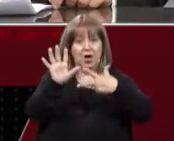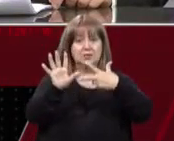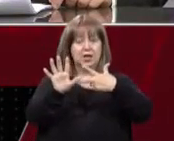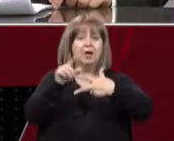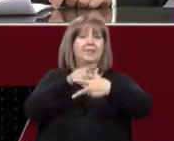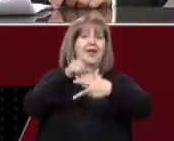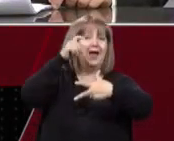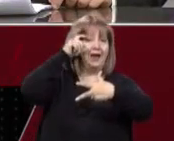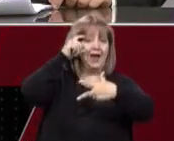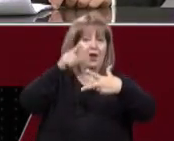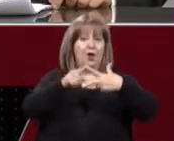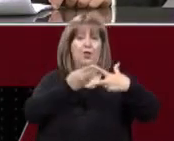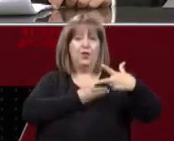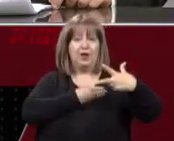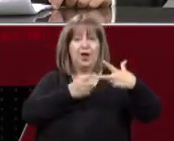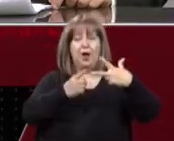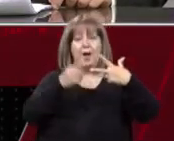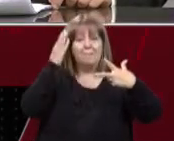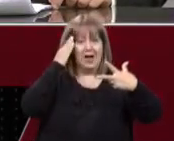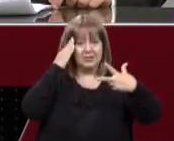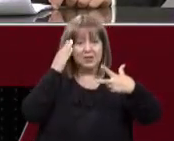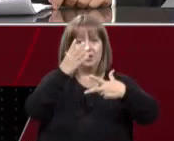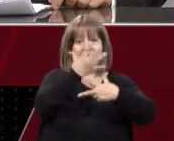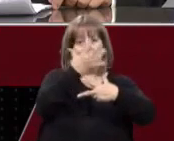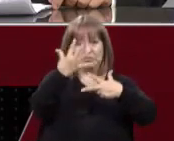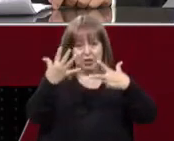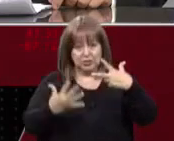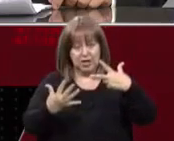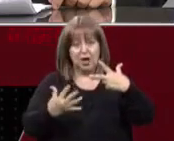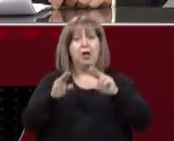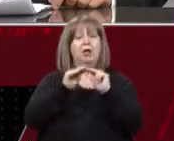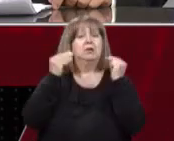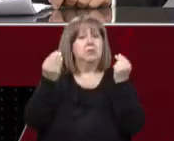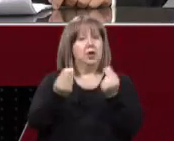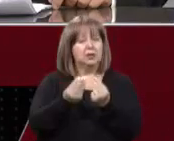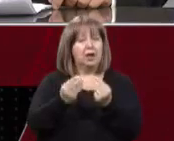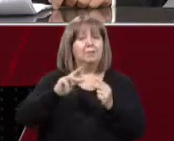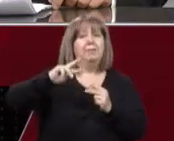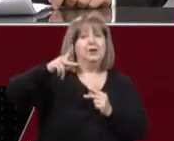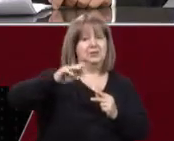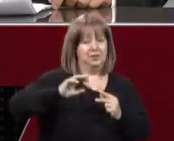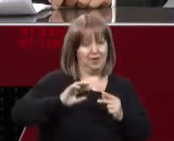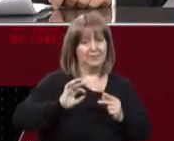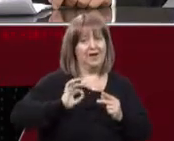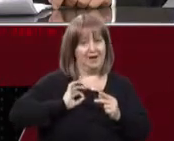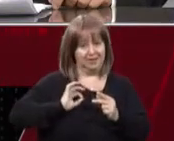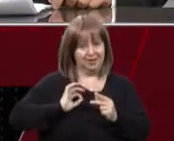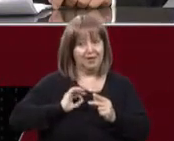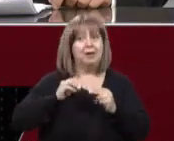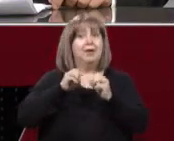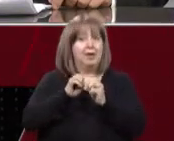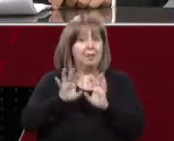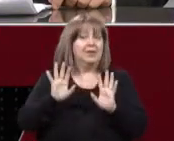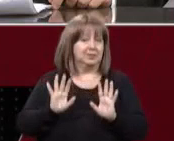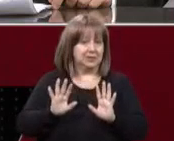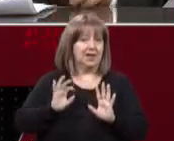enero, otro 5% en febrero y otro 5% restante en marzo, y asegurarse un incremento a cuenta de la paritaria del año que viene para el comienzo